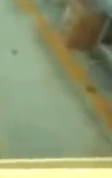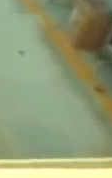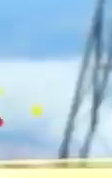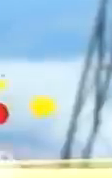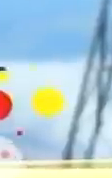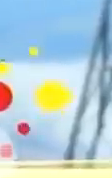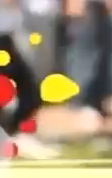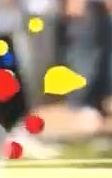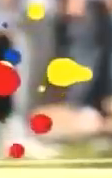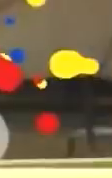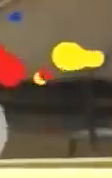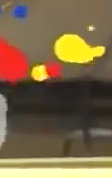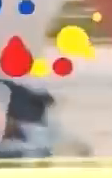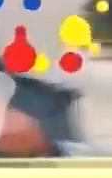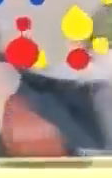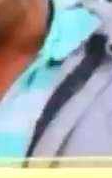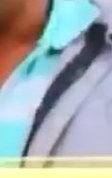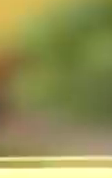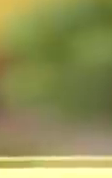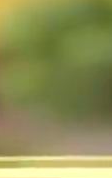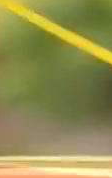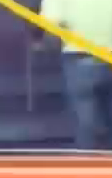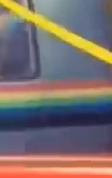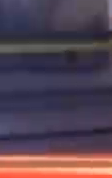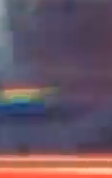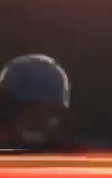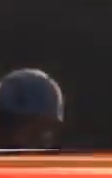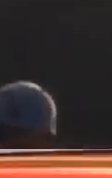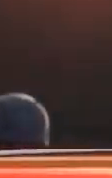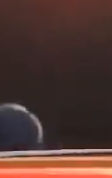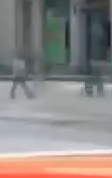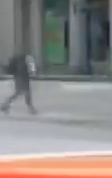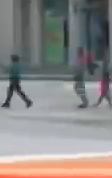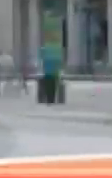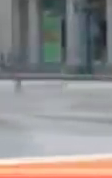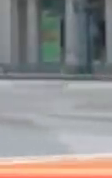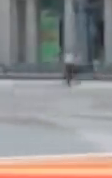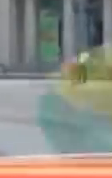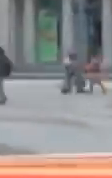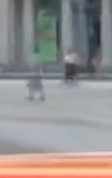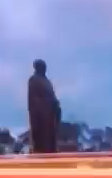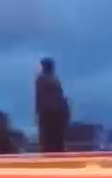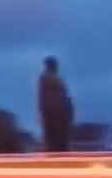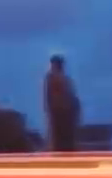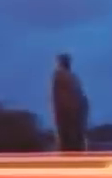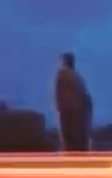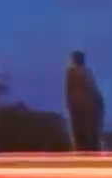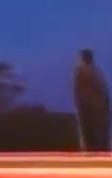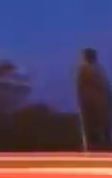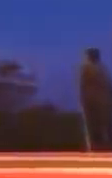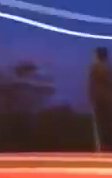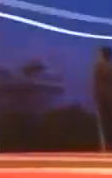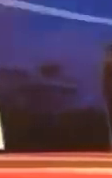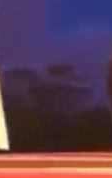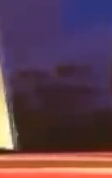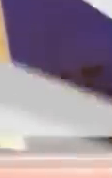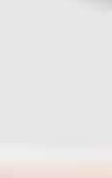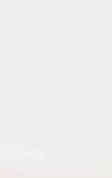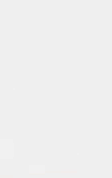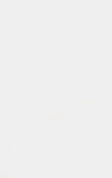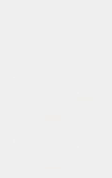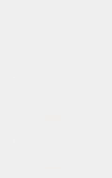Bienvenidos y bienvenidas. A continuación, una transmisión conjunta de radio y televisión por su derecho a